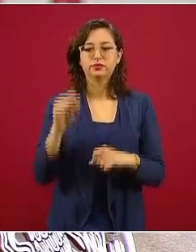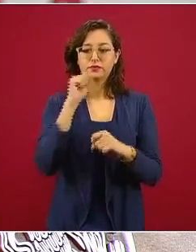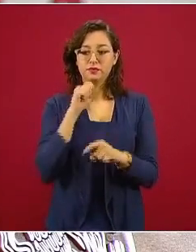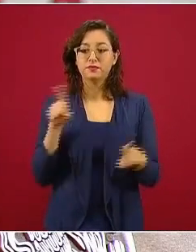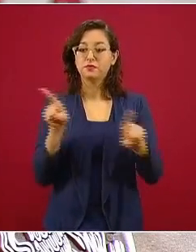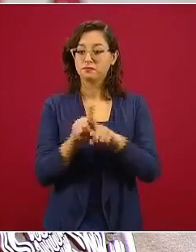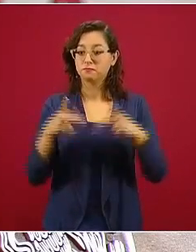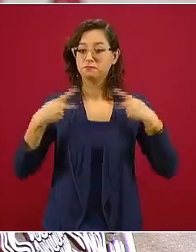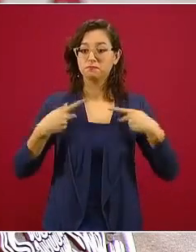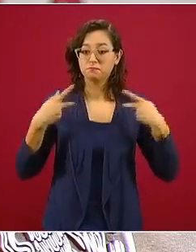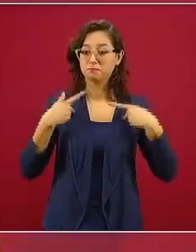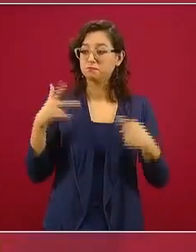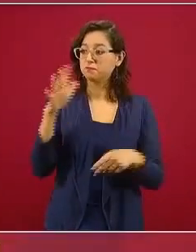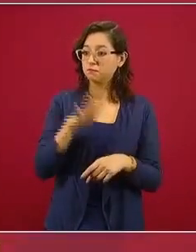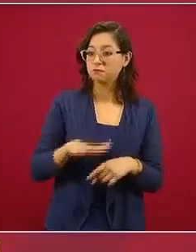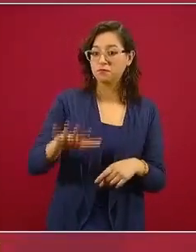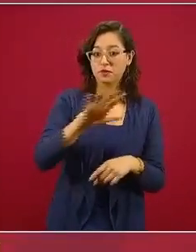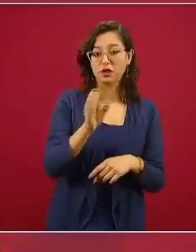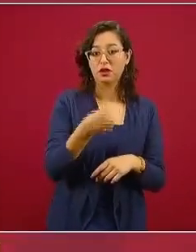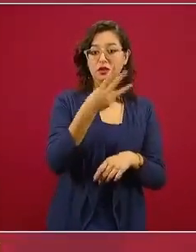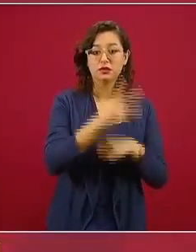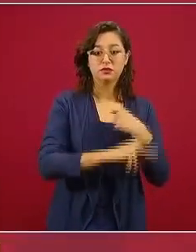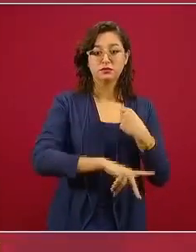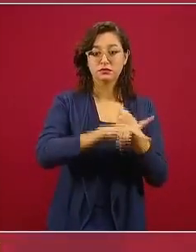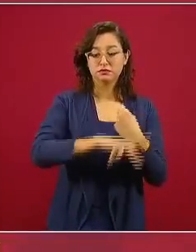pueblos de las 3 naciones.